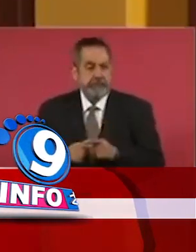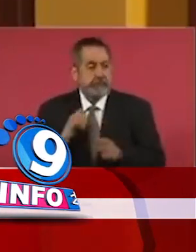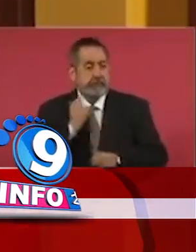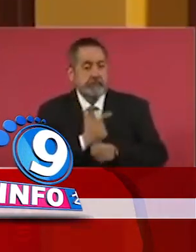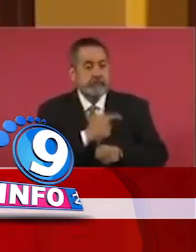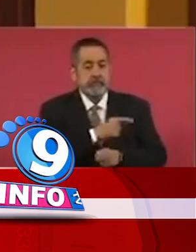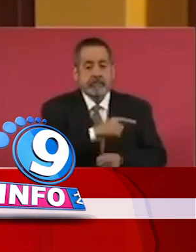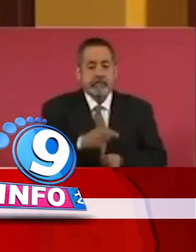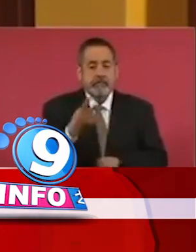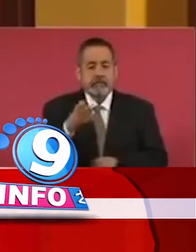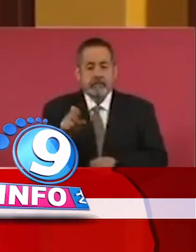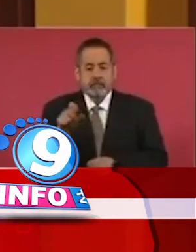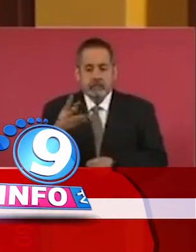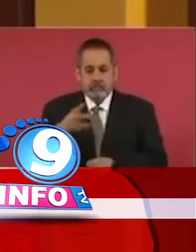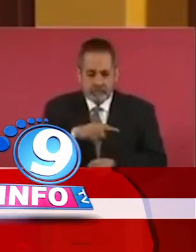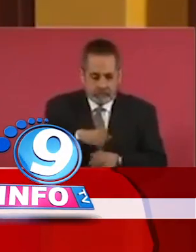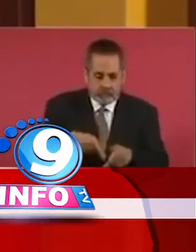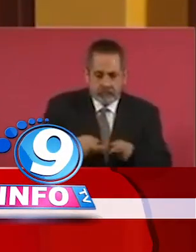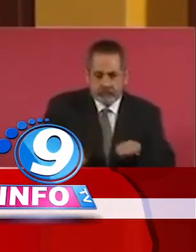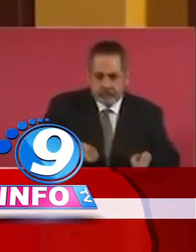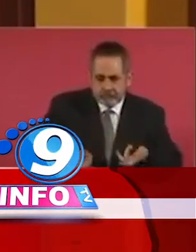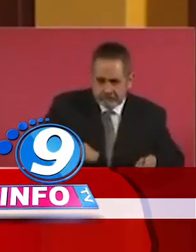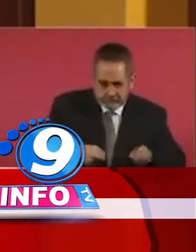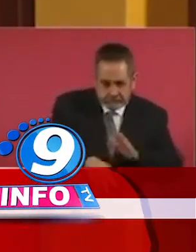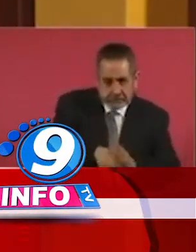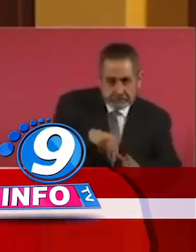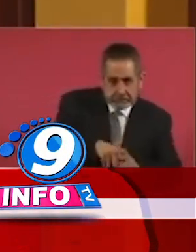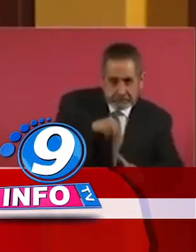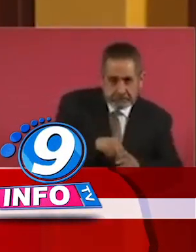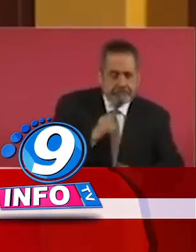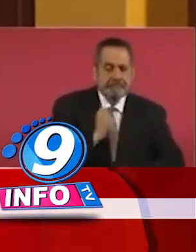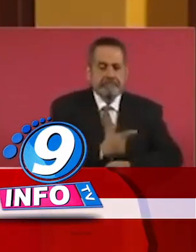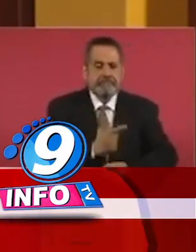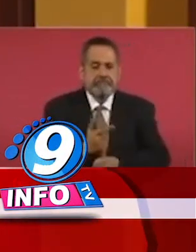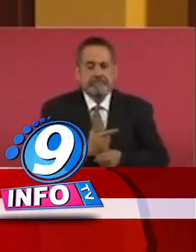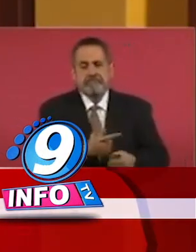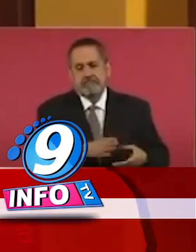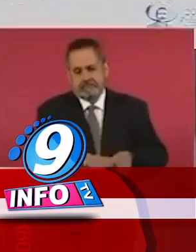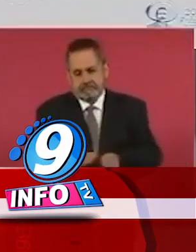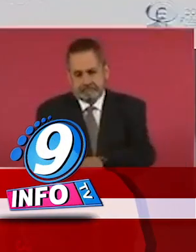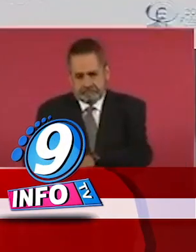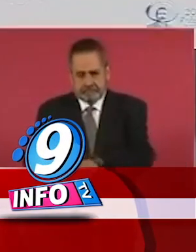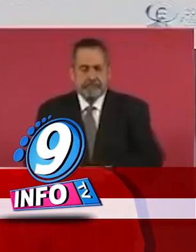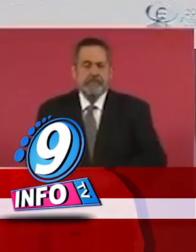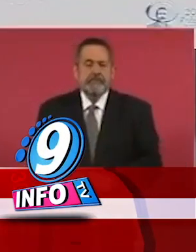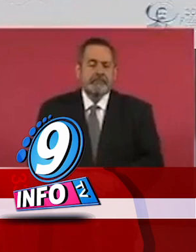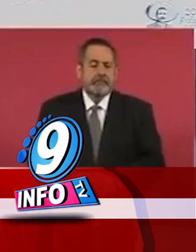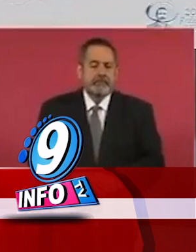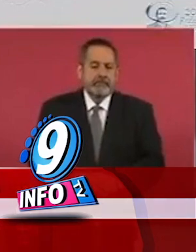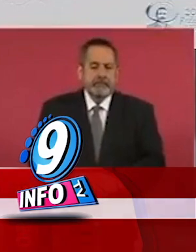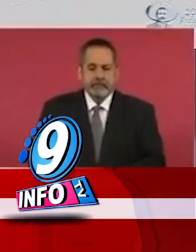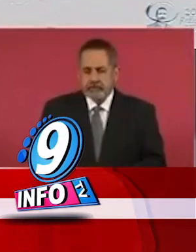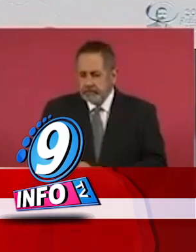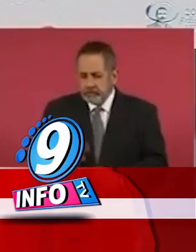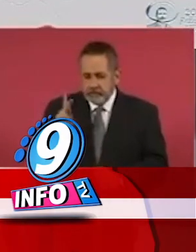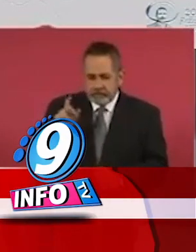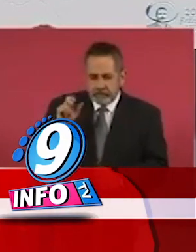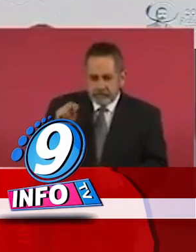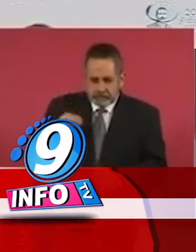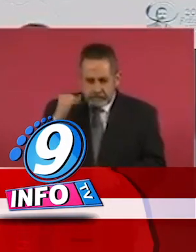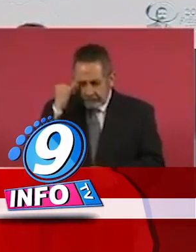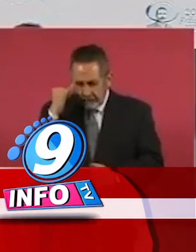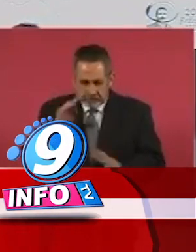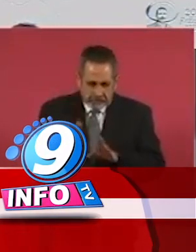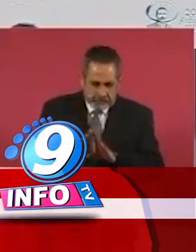seguridad implementada por las fuerzas armadas en colaboración con la guardia nacional en México desde diciembre